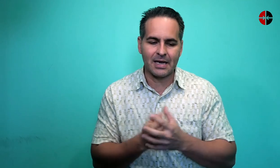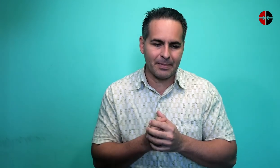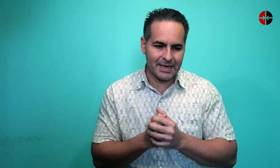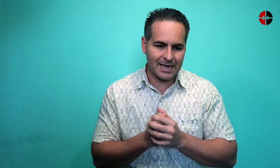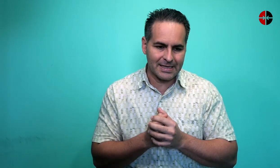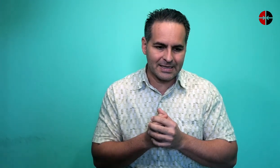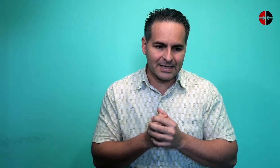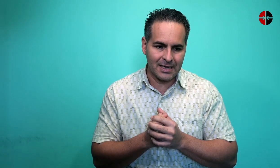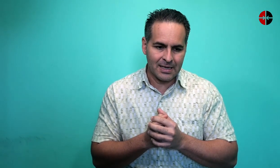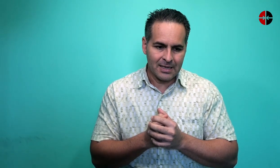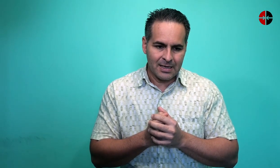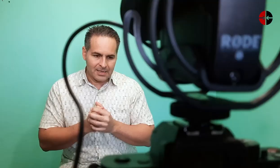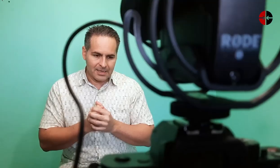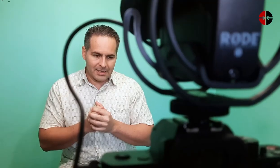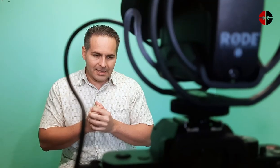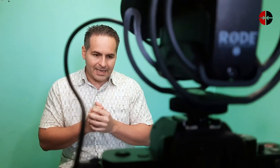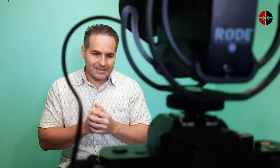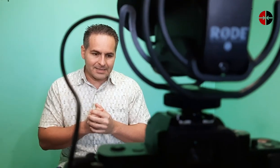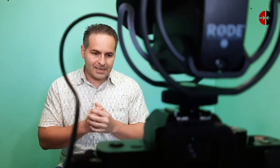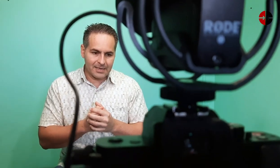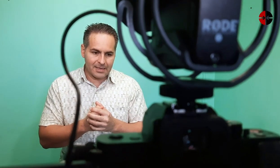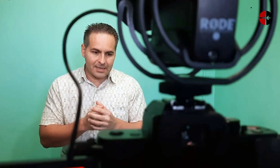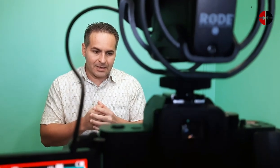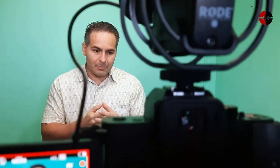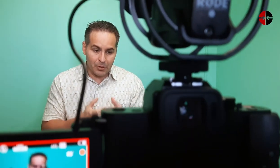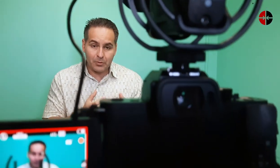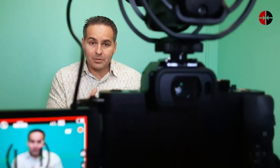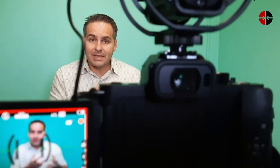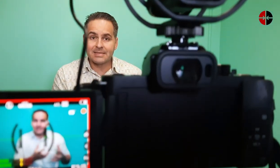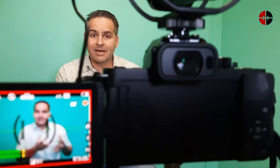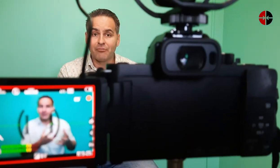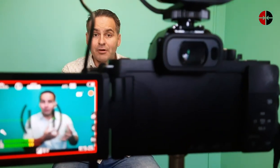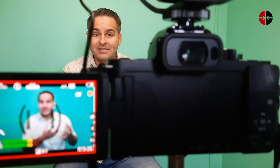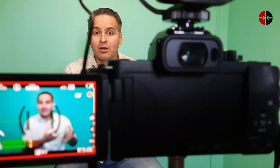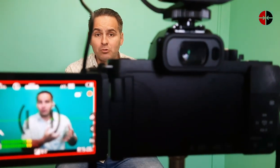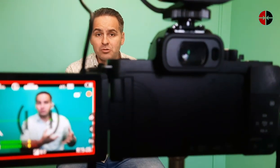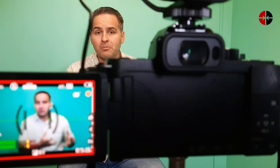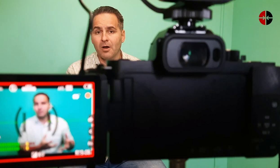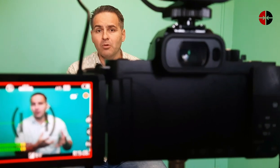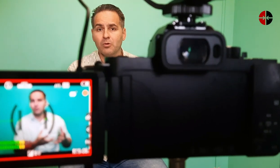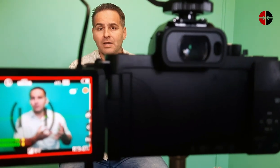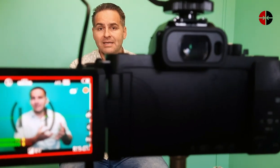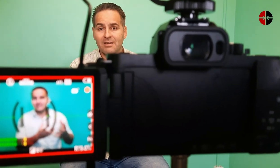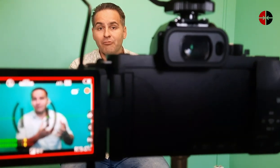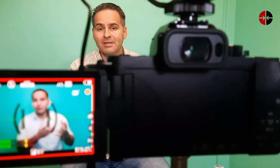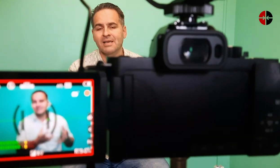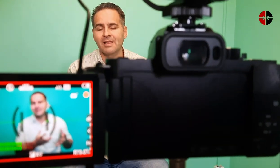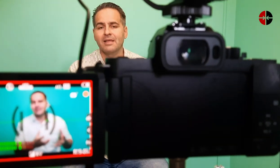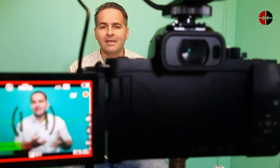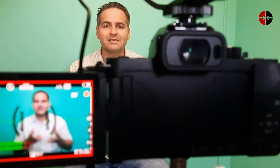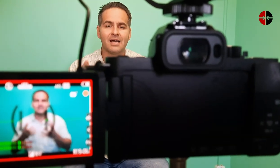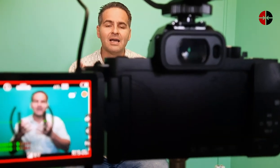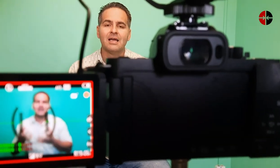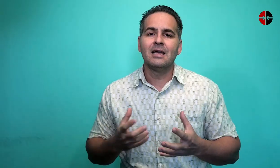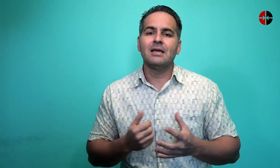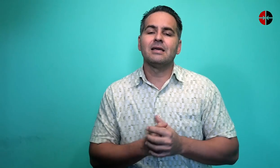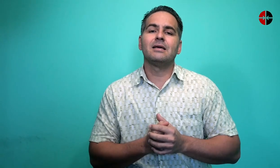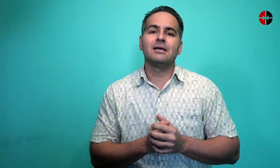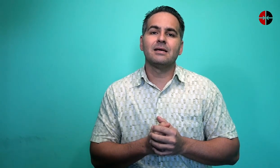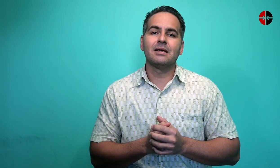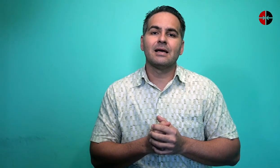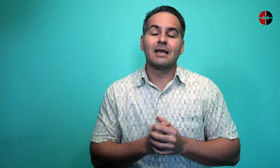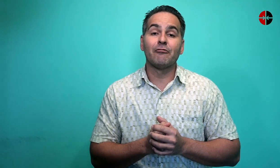fuerzas en América Latina entre bueno esas fuerzas conservadoras esas fuerzas de derecha